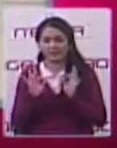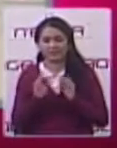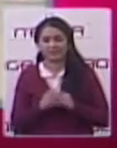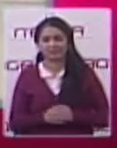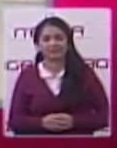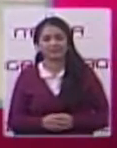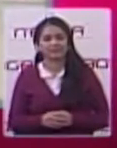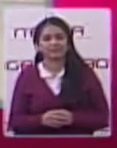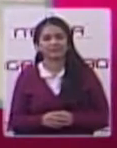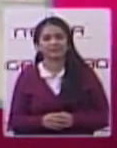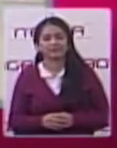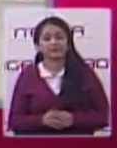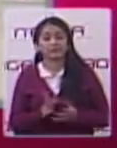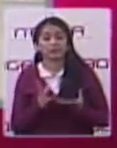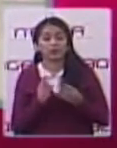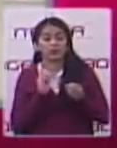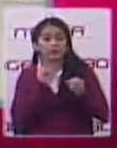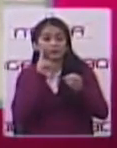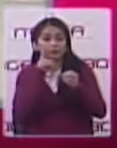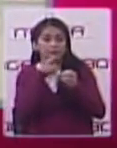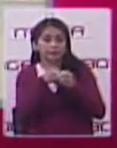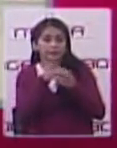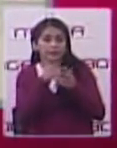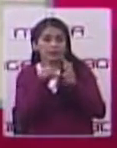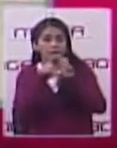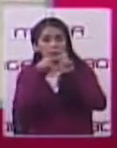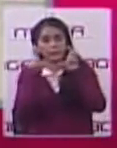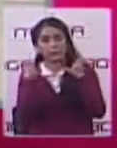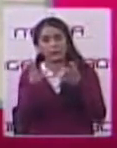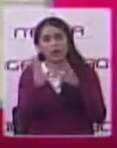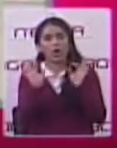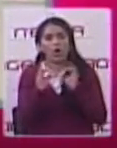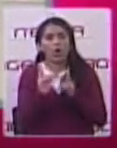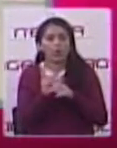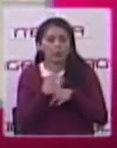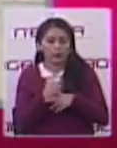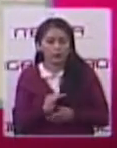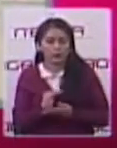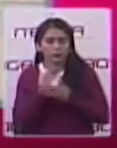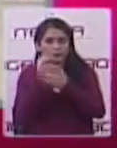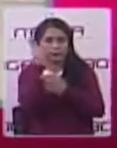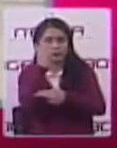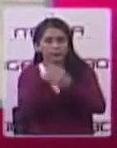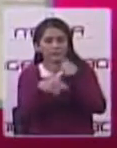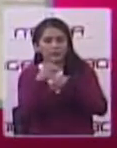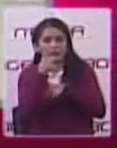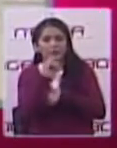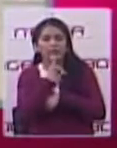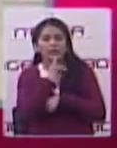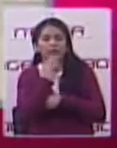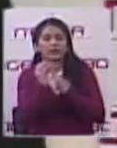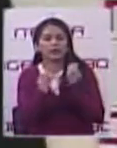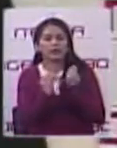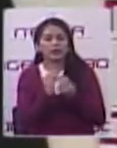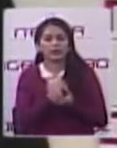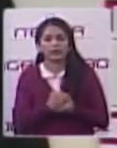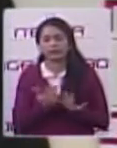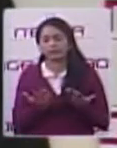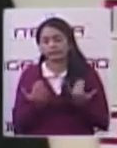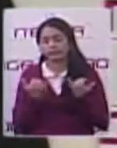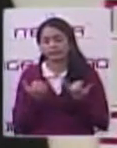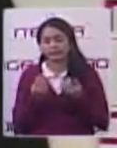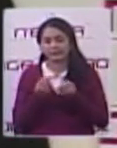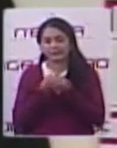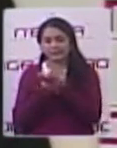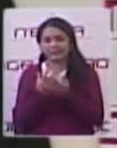pautas para lograr ingresar, posicionar y comercializar un producto en Estados Unidos? Sí, súper pregunta. Y justamente de eso vamos a hablar.